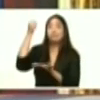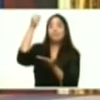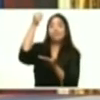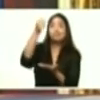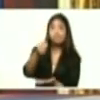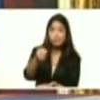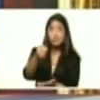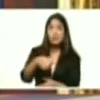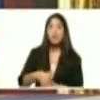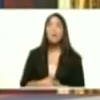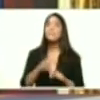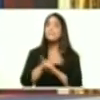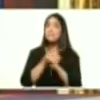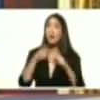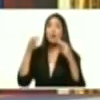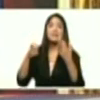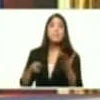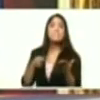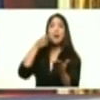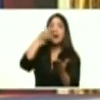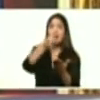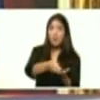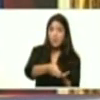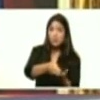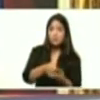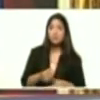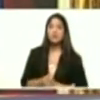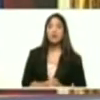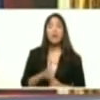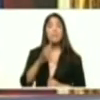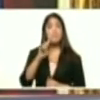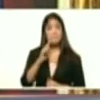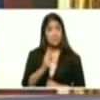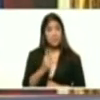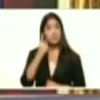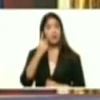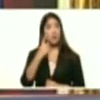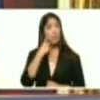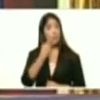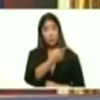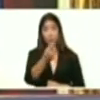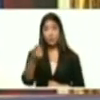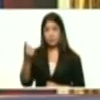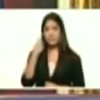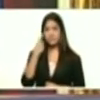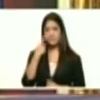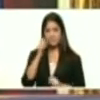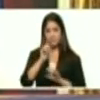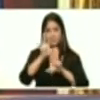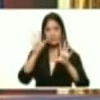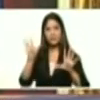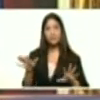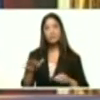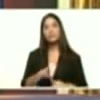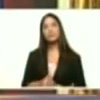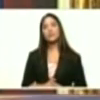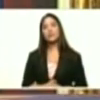y cada vez que pagamos, primero, para que ustedes, lo ubiquen, queridos compatriotas,